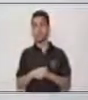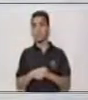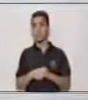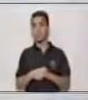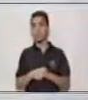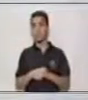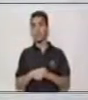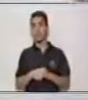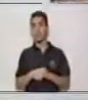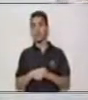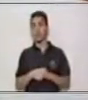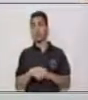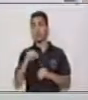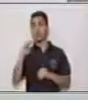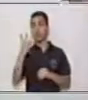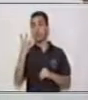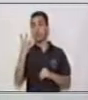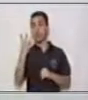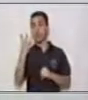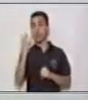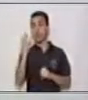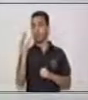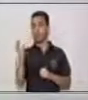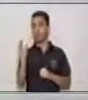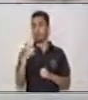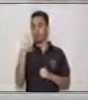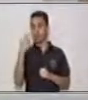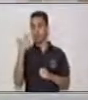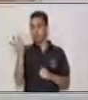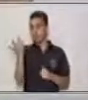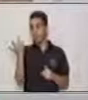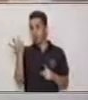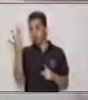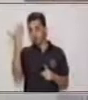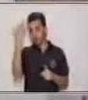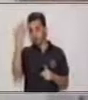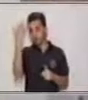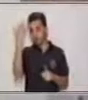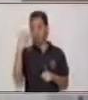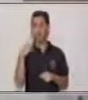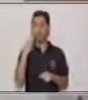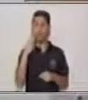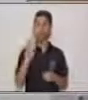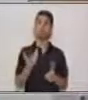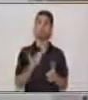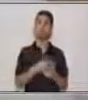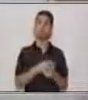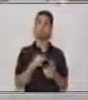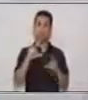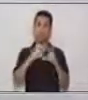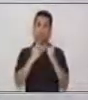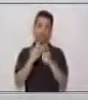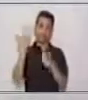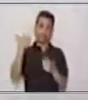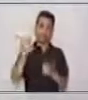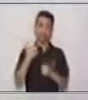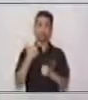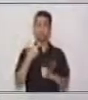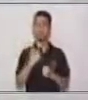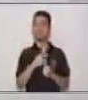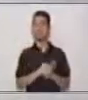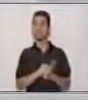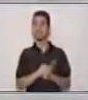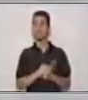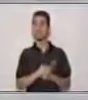el cuarto término que no conozco, ¿verdad? Y entonces, recuerda que lo planteamos en la clase anterior, que en este